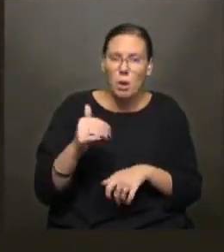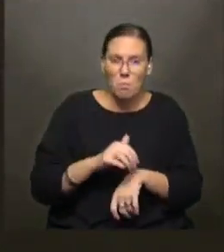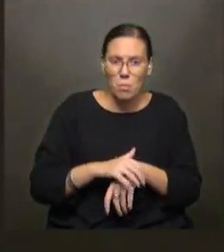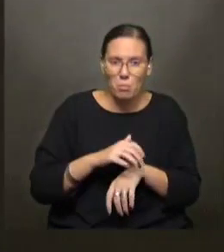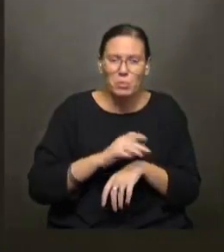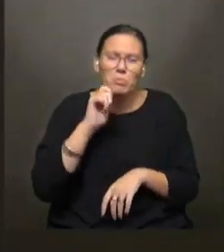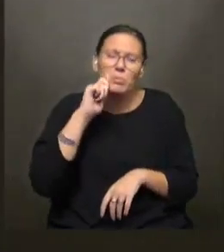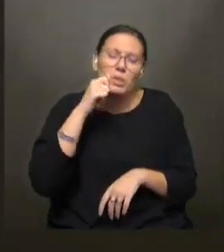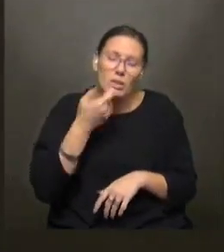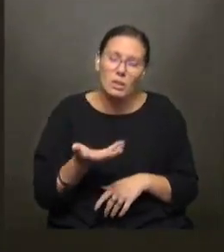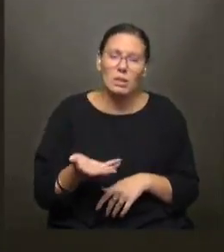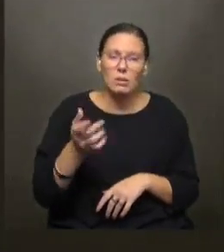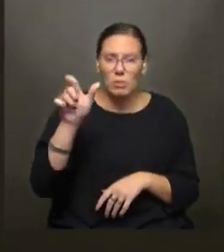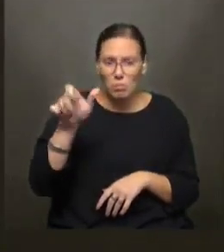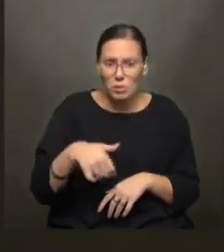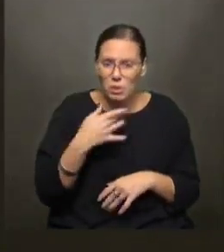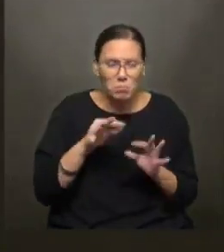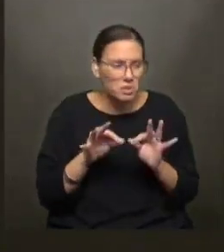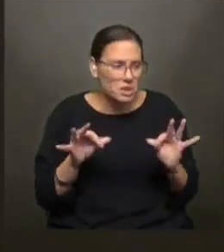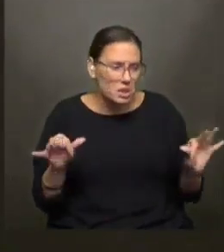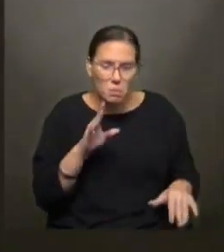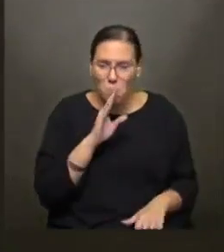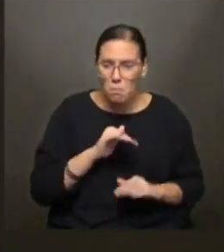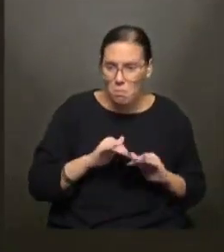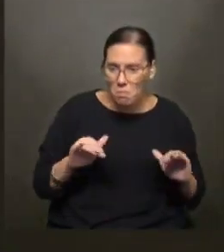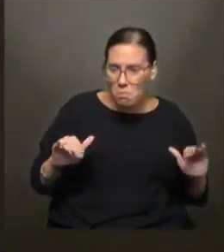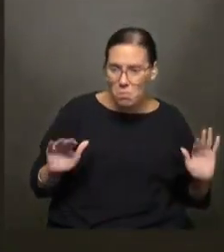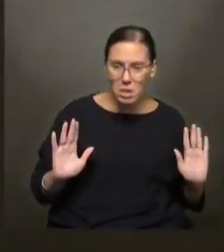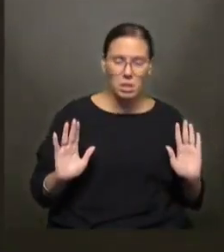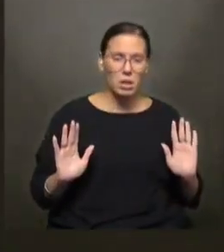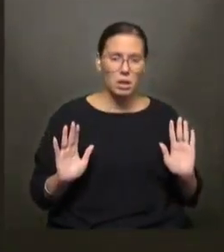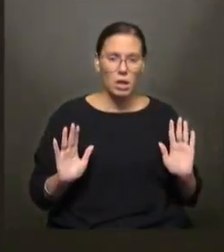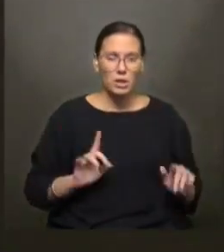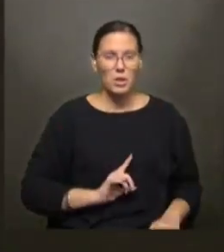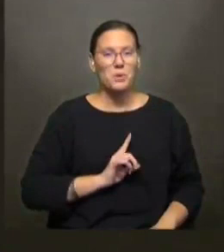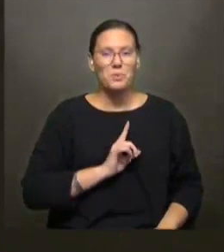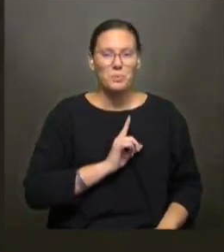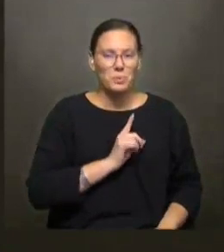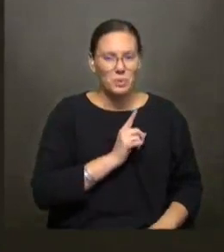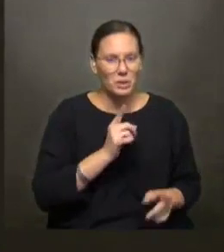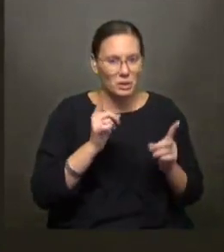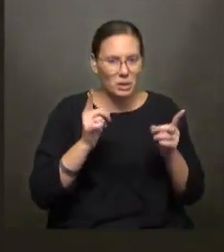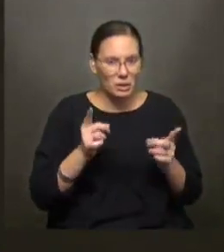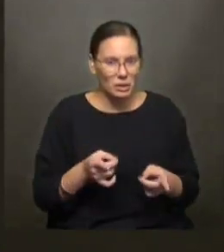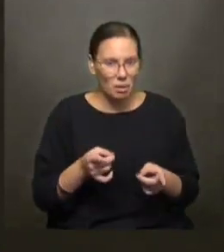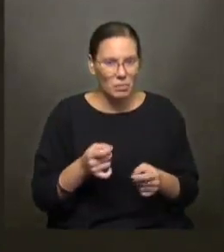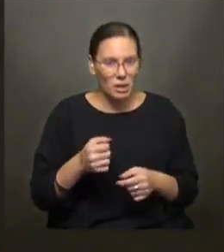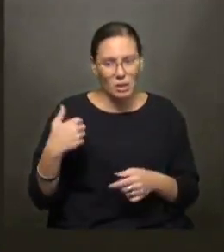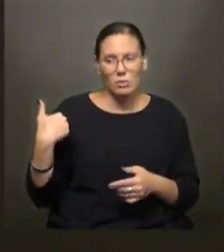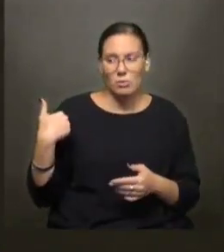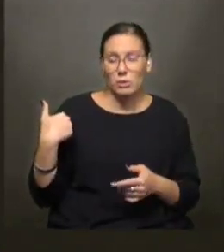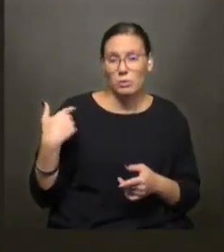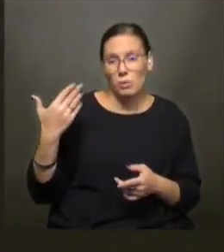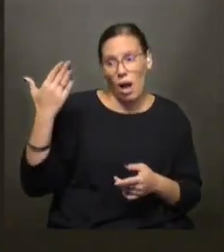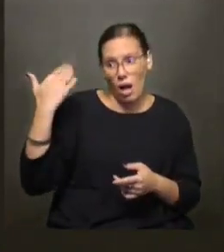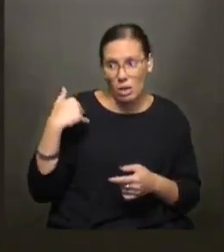muy lindo un tipo muy sencillo muy humilde muy Modesto y muy orgulloso también de lo que fue su trayectoria